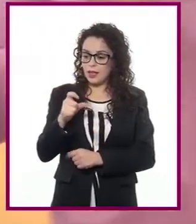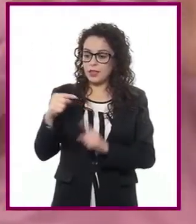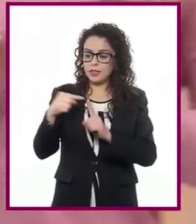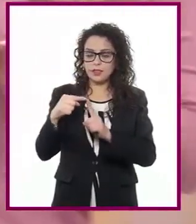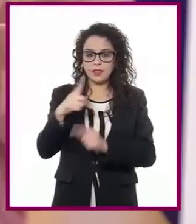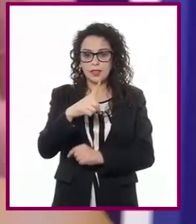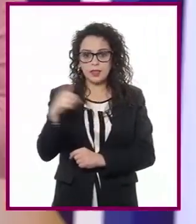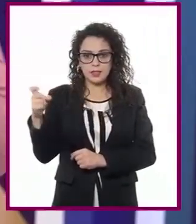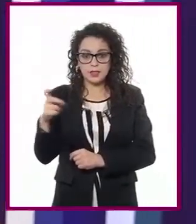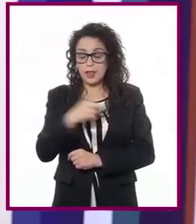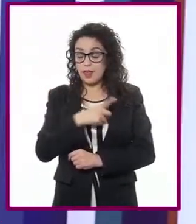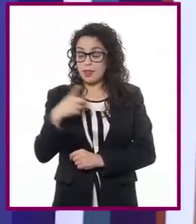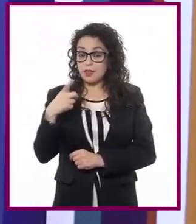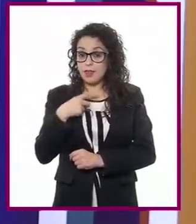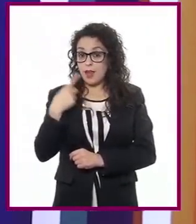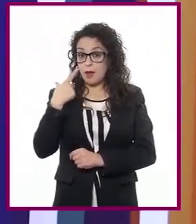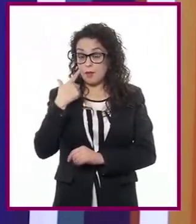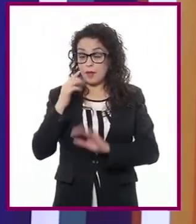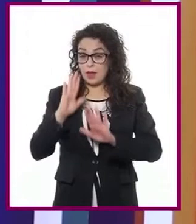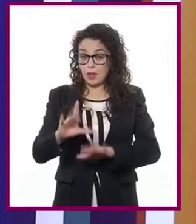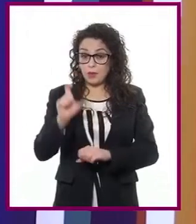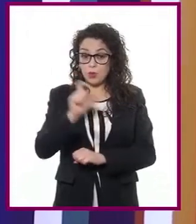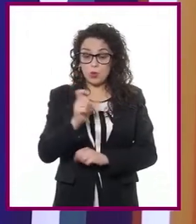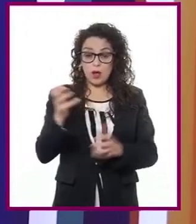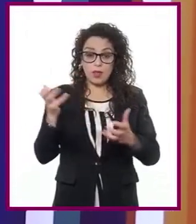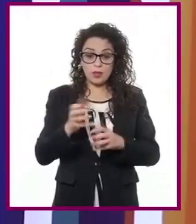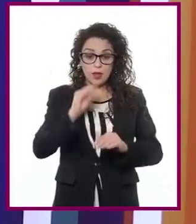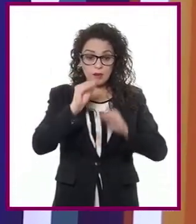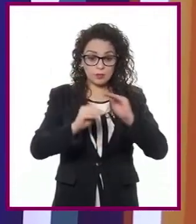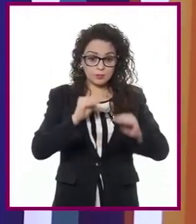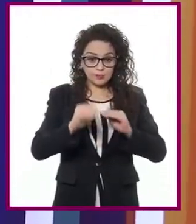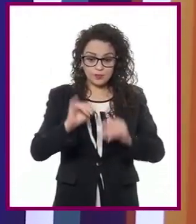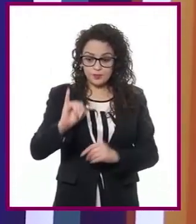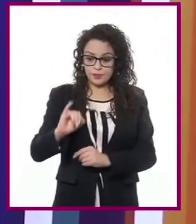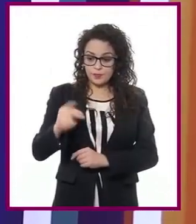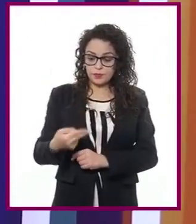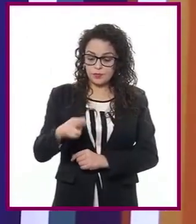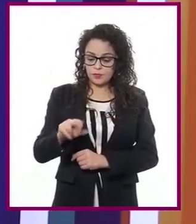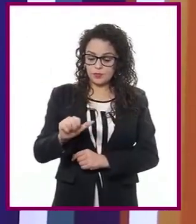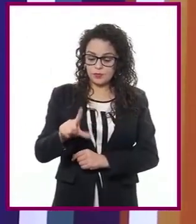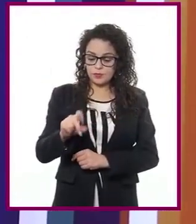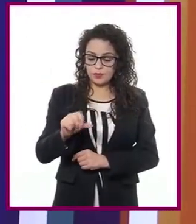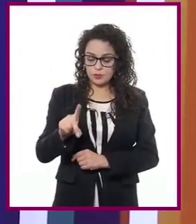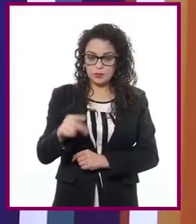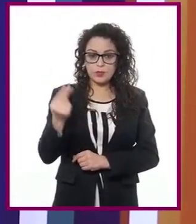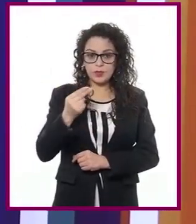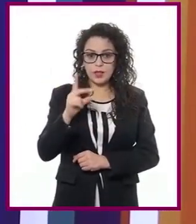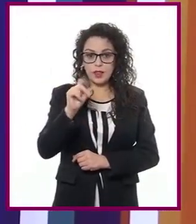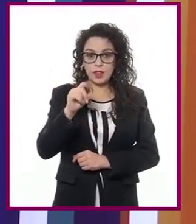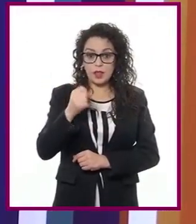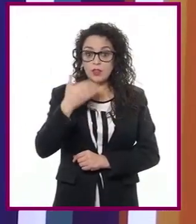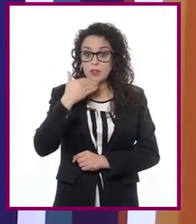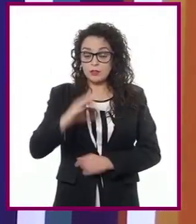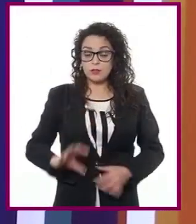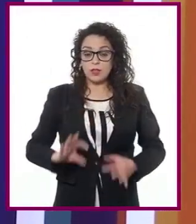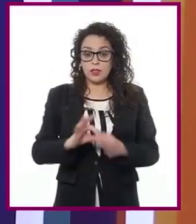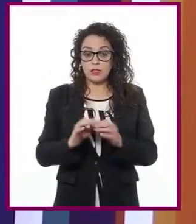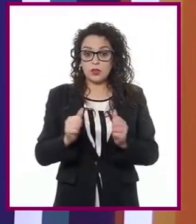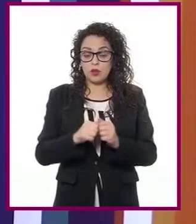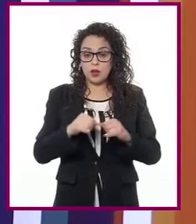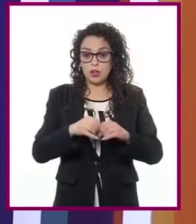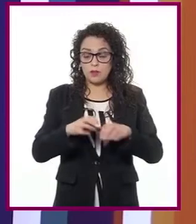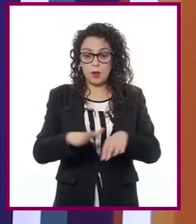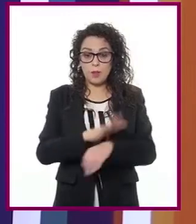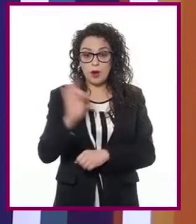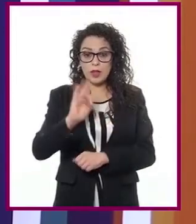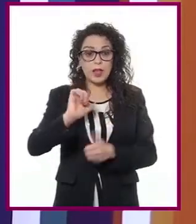Debemos ser muy cautelosos al momento de establecer la igualdad y cuidar que los datos correspondan a la información del problema, porque si invertimos